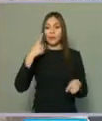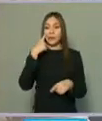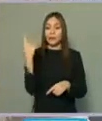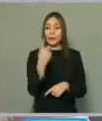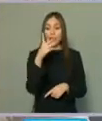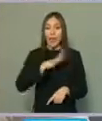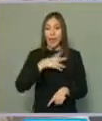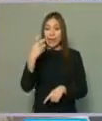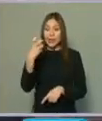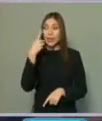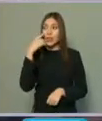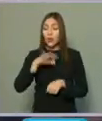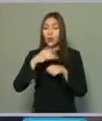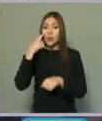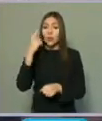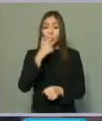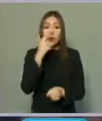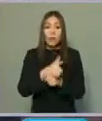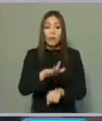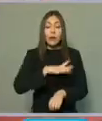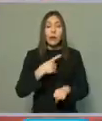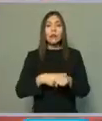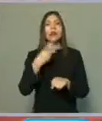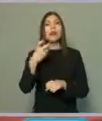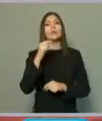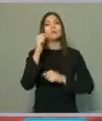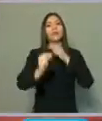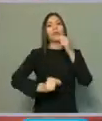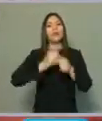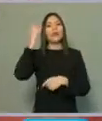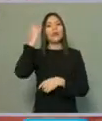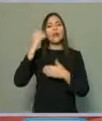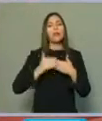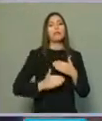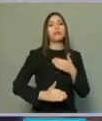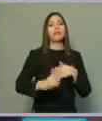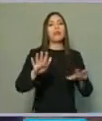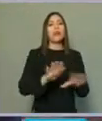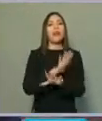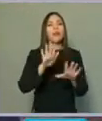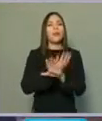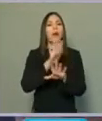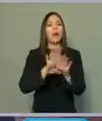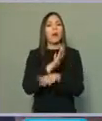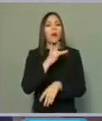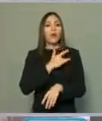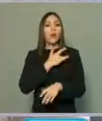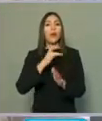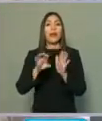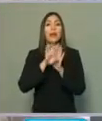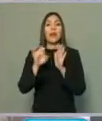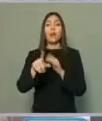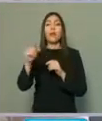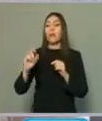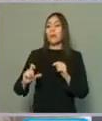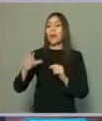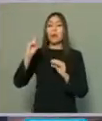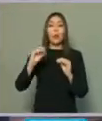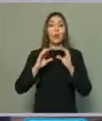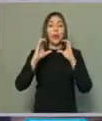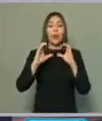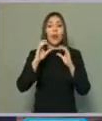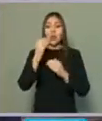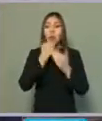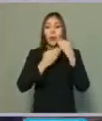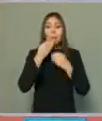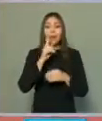cambios vasculares que van desarrollándose durante el tiempo, y si a esto se le suma el aumento en los niveles de colesterol, entonces